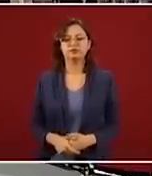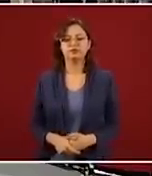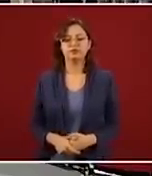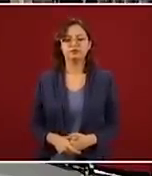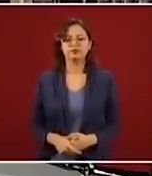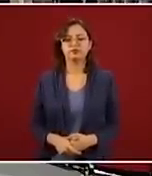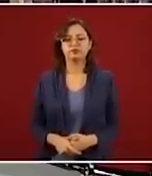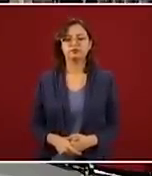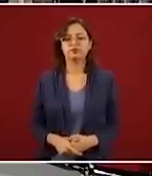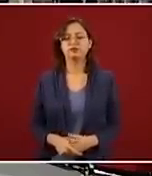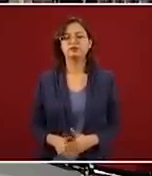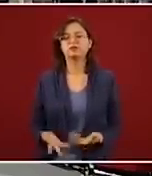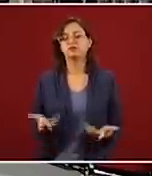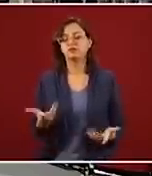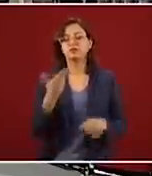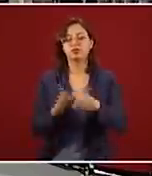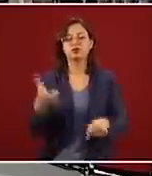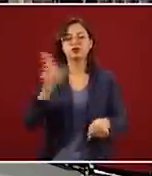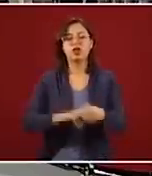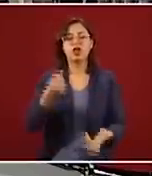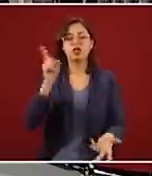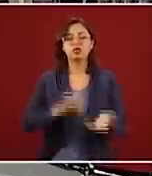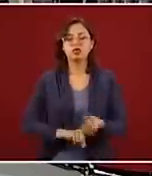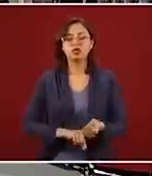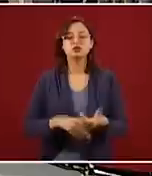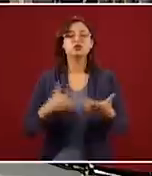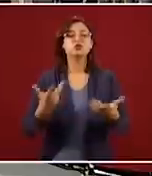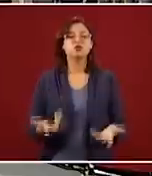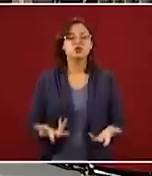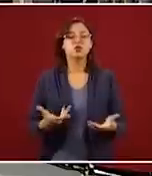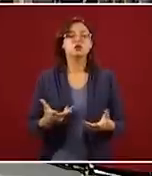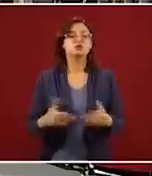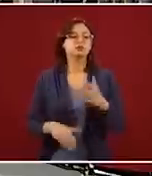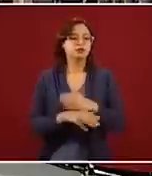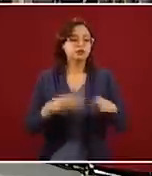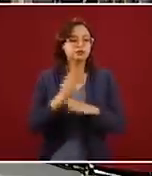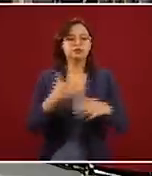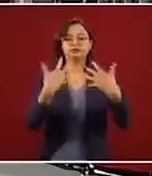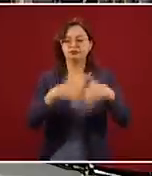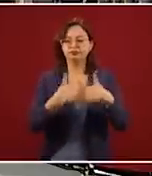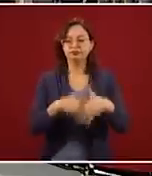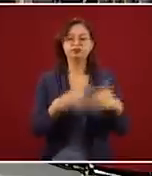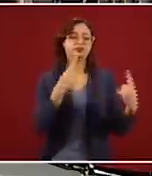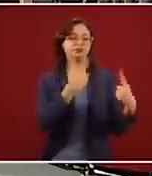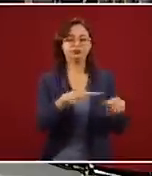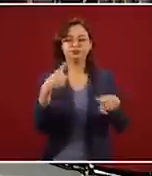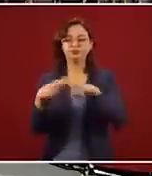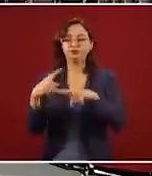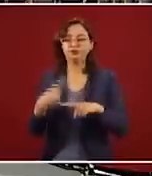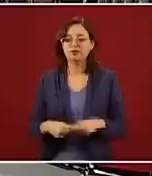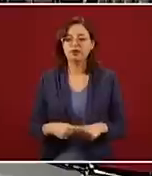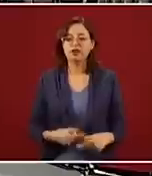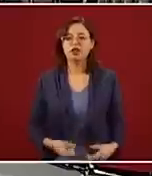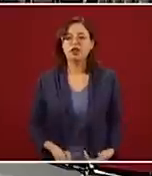los hospitales, se dio a conocer lo